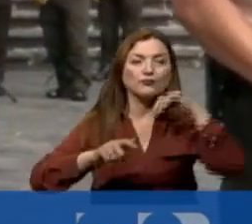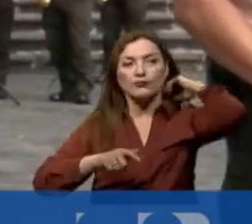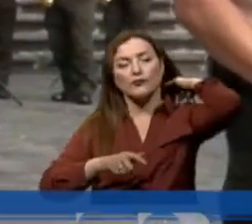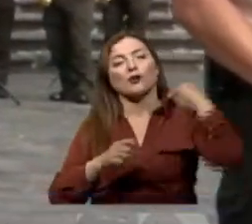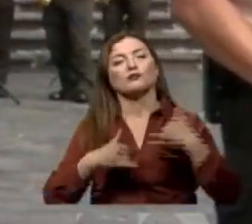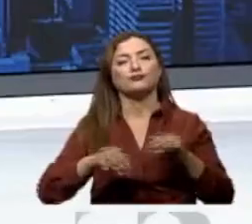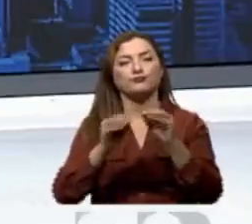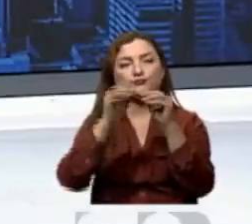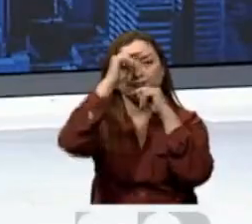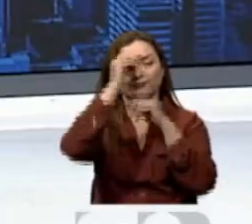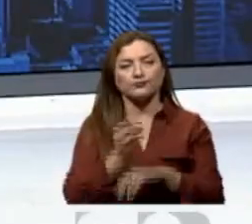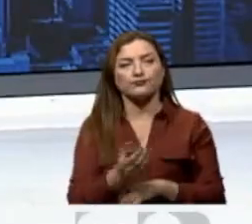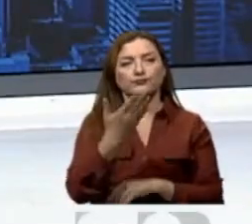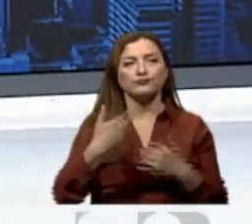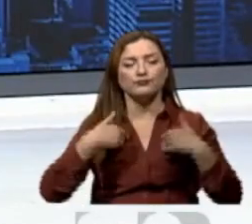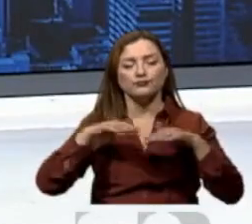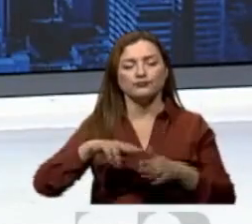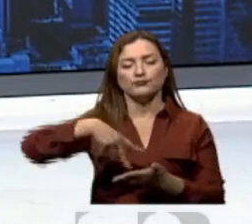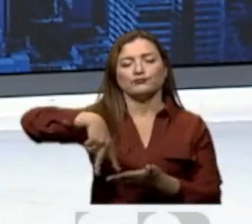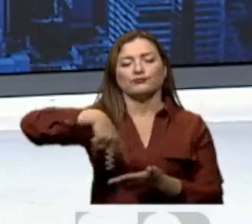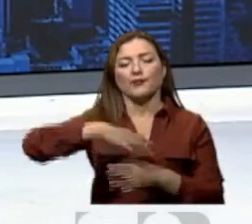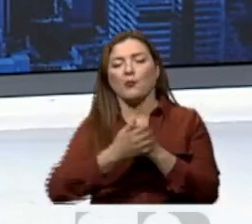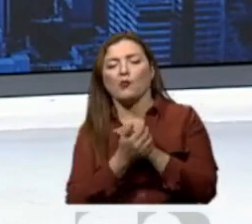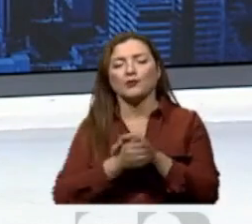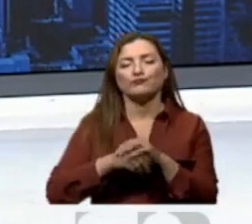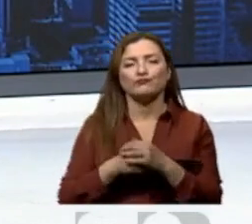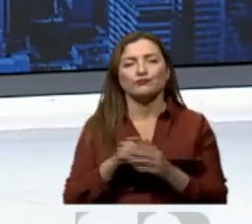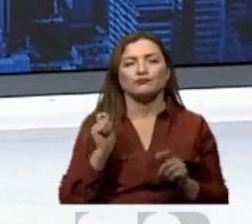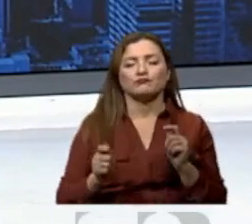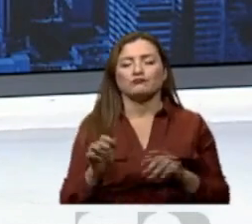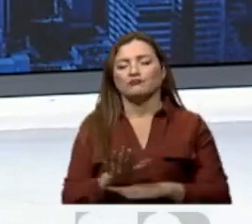estudio que nos tienen más noticias. Yo me quedo aquí bailando aprovechando esta